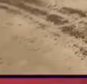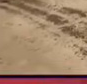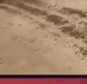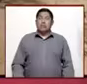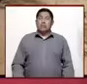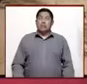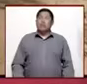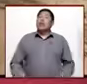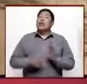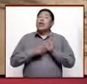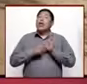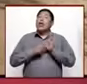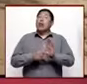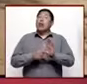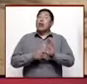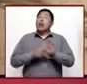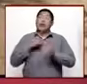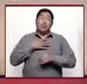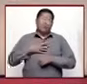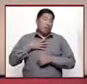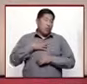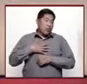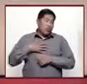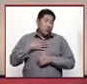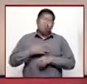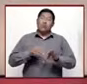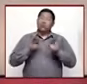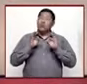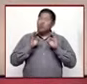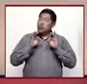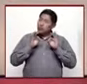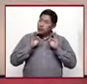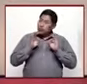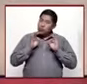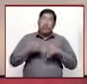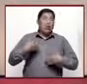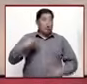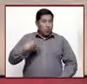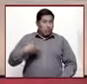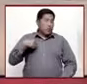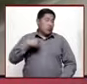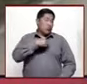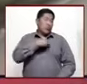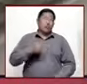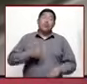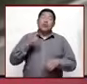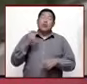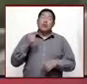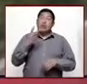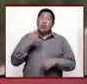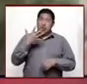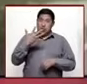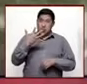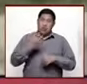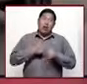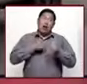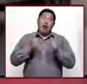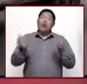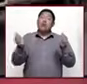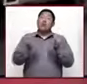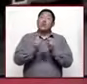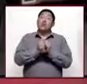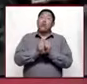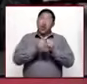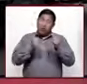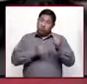Así es como le vamos a mostrar estas imágenes de manera exclusiva, como Noticieros al Día ha acompañado este mega operativo que se